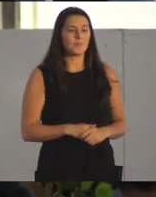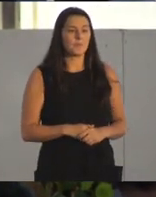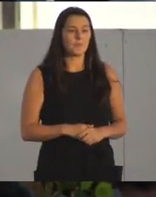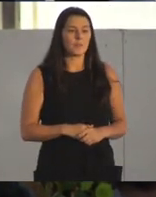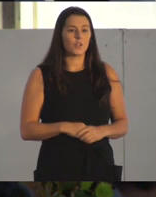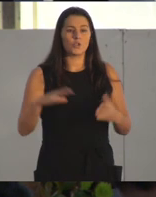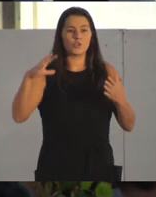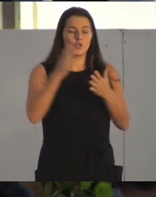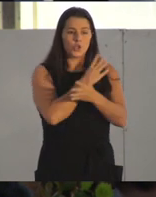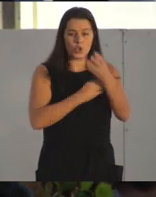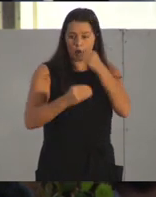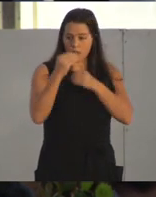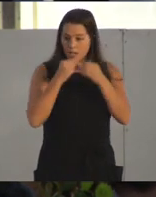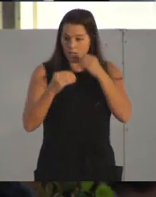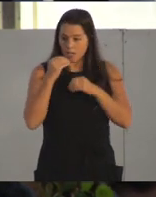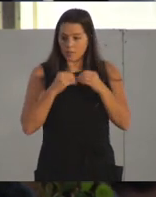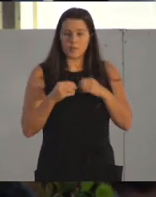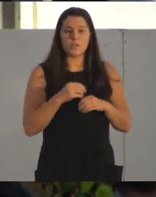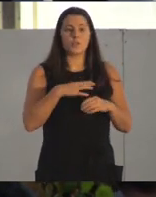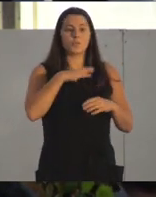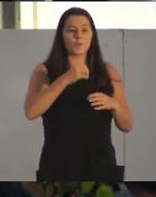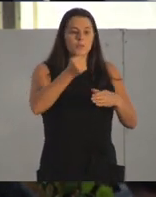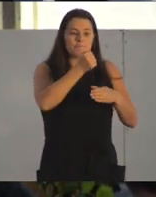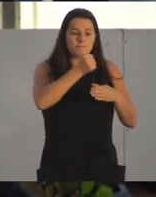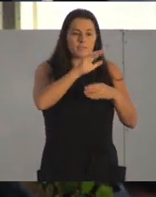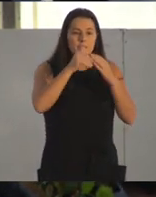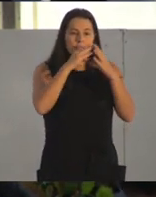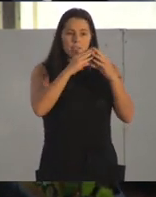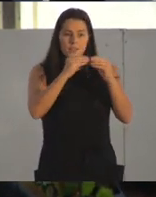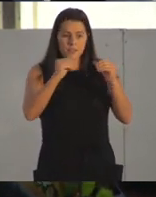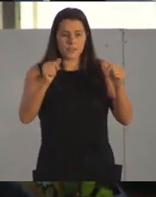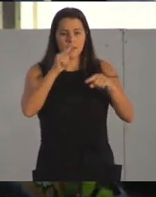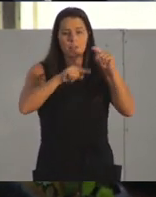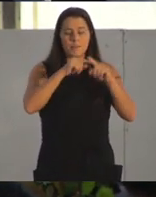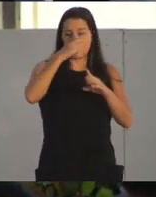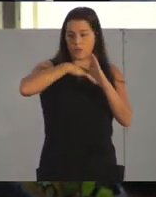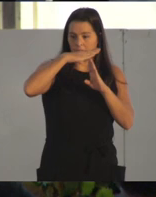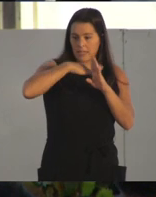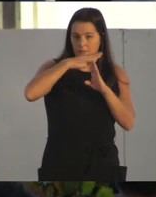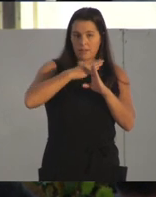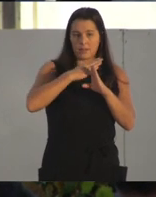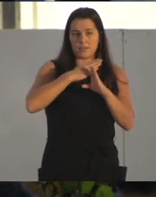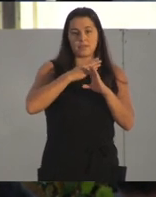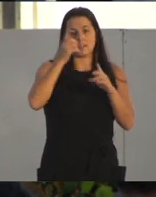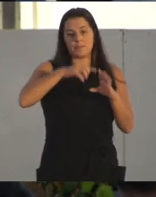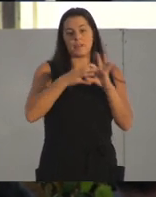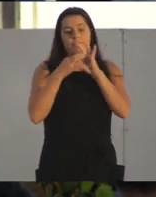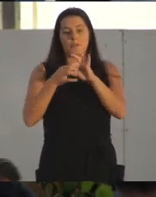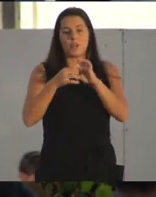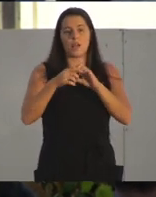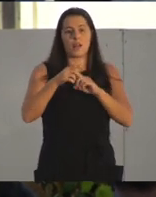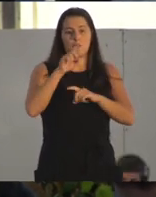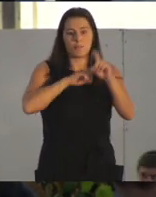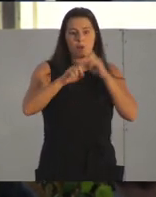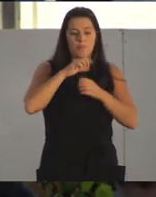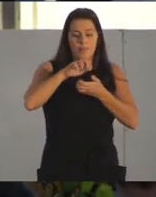todos los alimentos, como os he dicho, serán texturizados porque es el nivel de más gravedad dentro de la disfagia. Pero, por ejemplo,